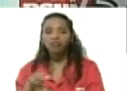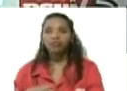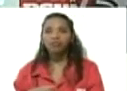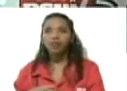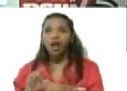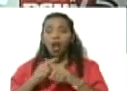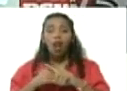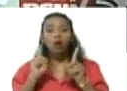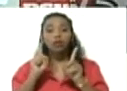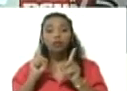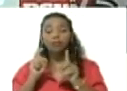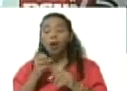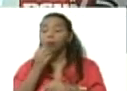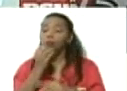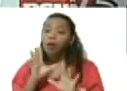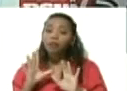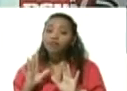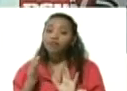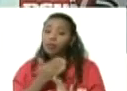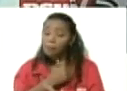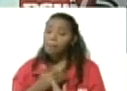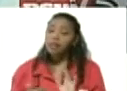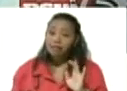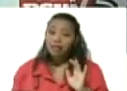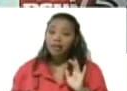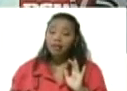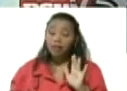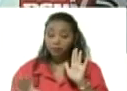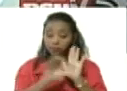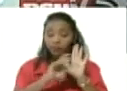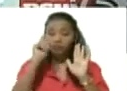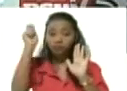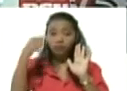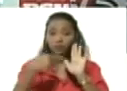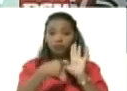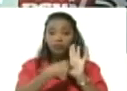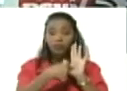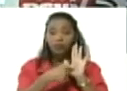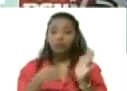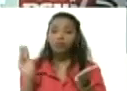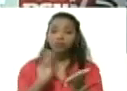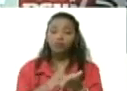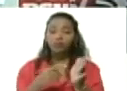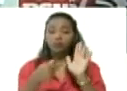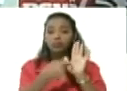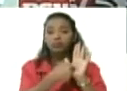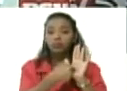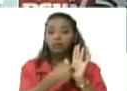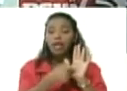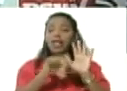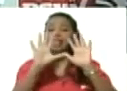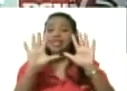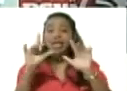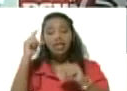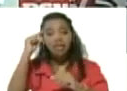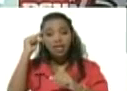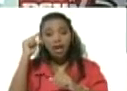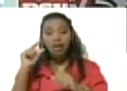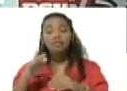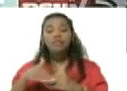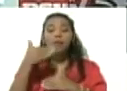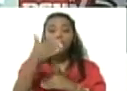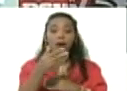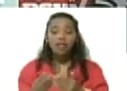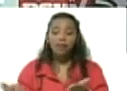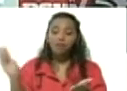Ah, bueno, presidente, según esta constitución, establece que 10 días después de instalada